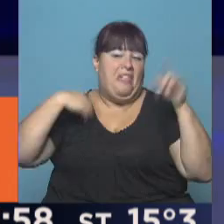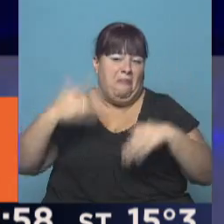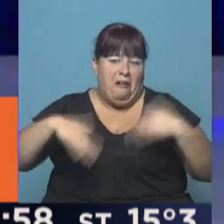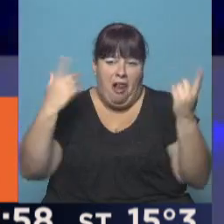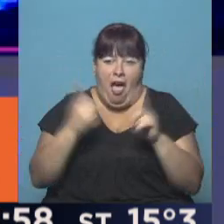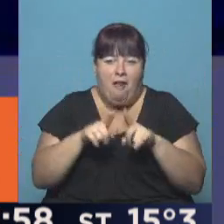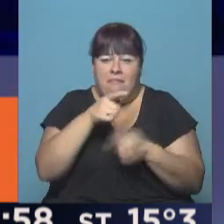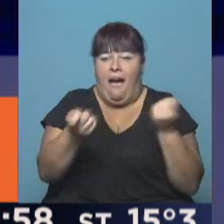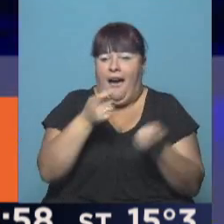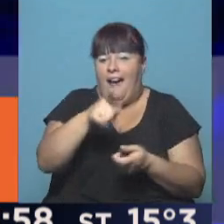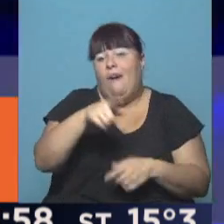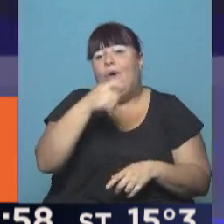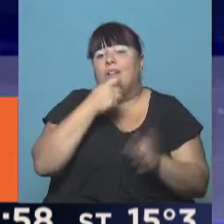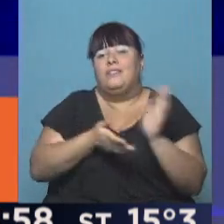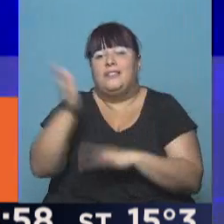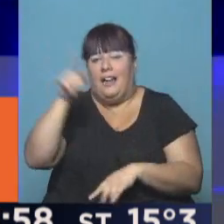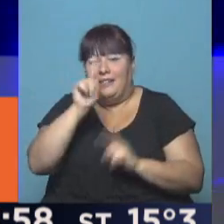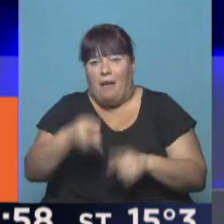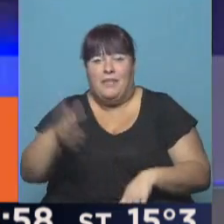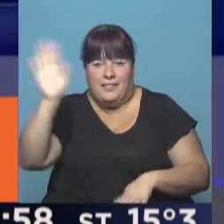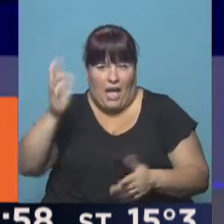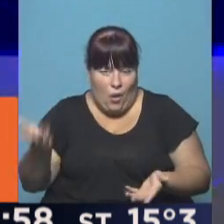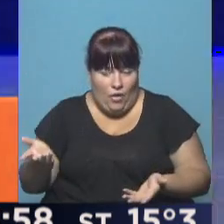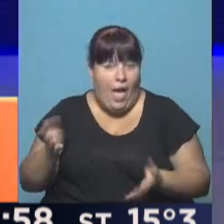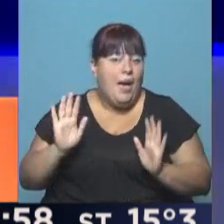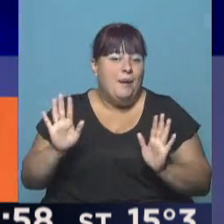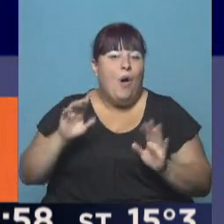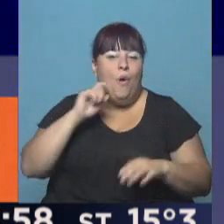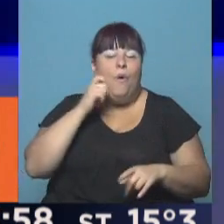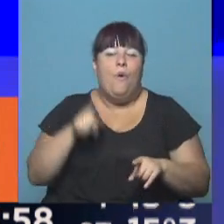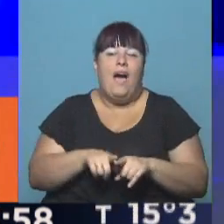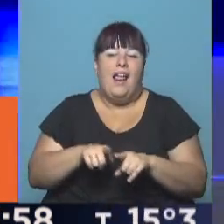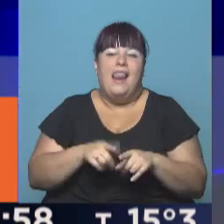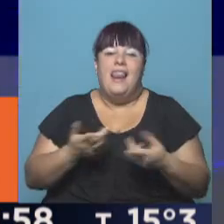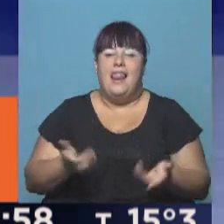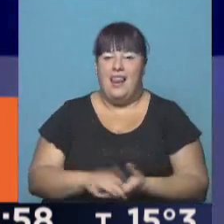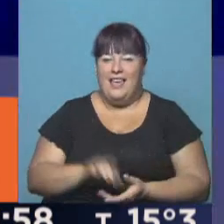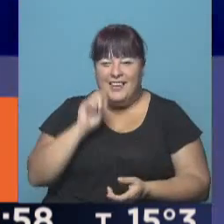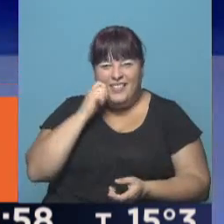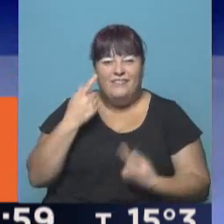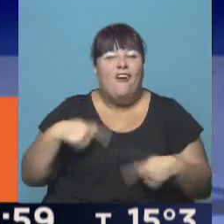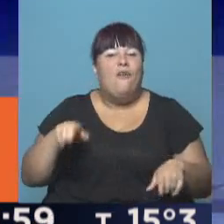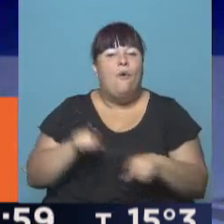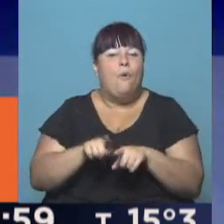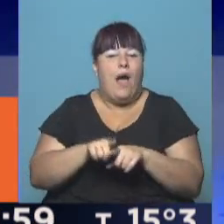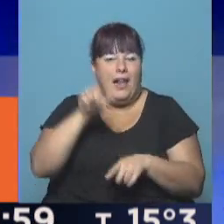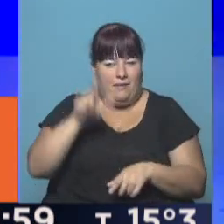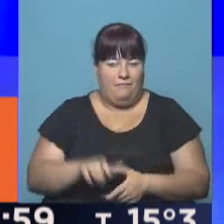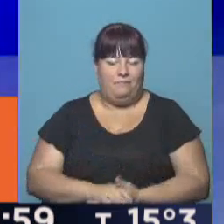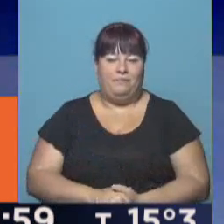era su juego, porque luego a lo mejor salía él a saludar también. Pero era muy, pues es muy niño, en estas cosas iba un juego, era una persona